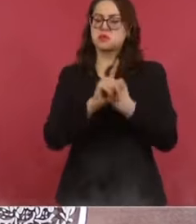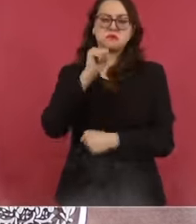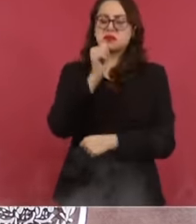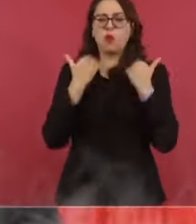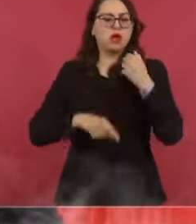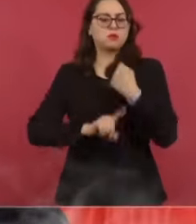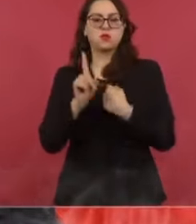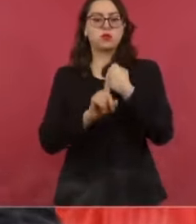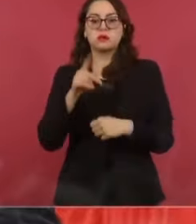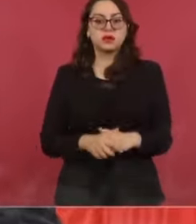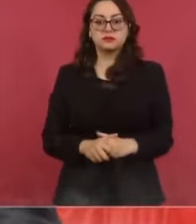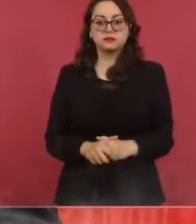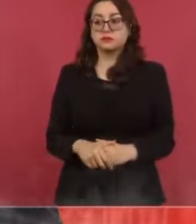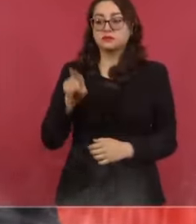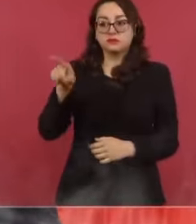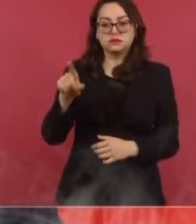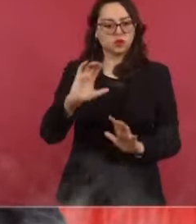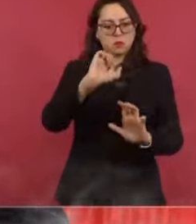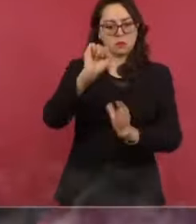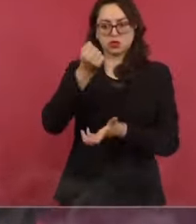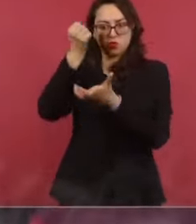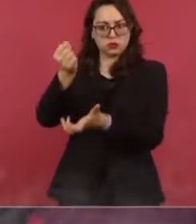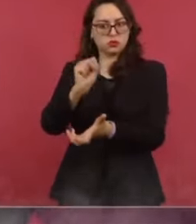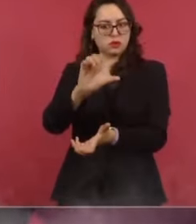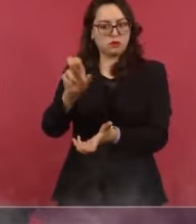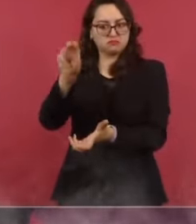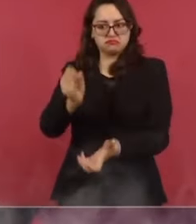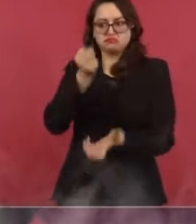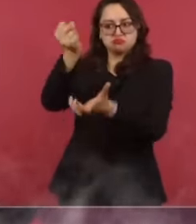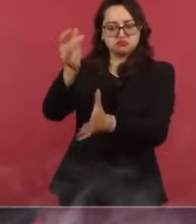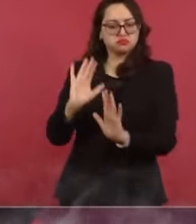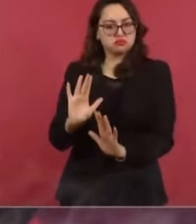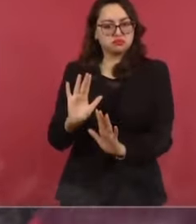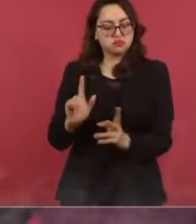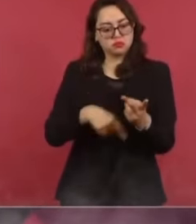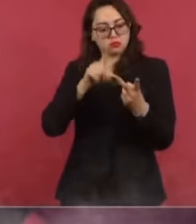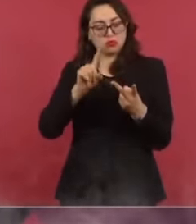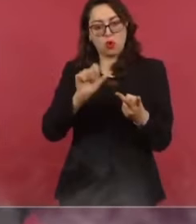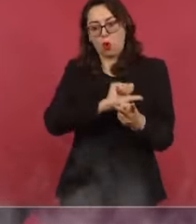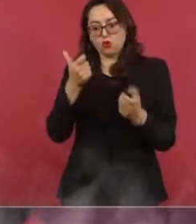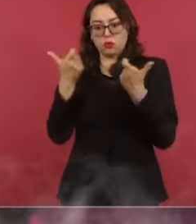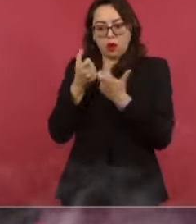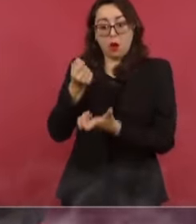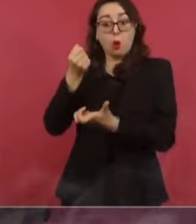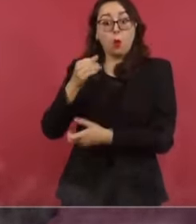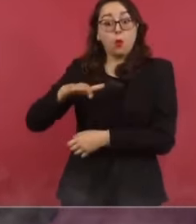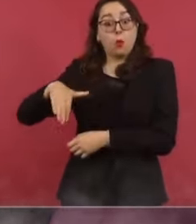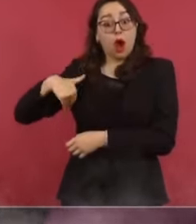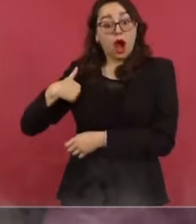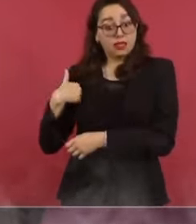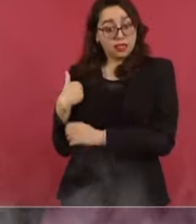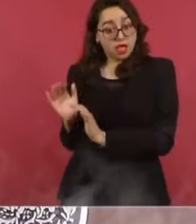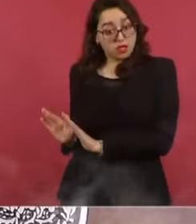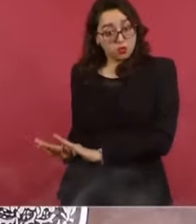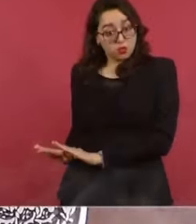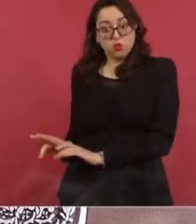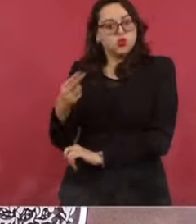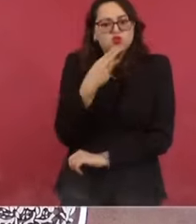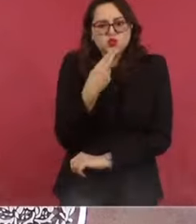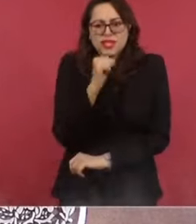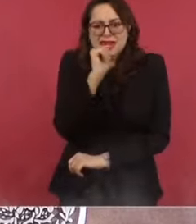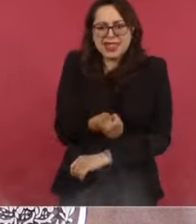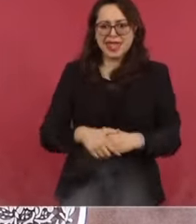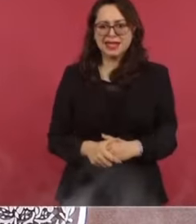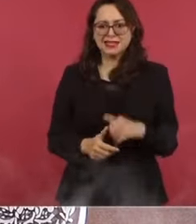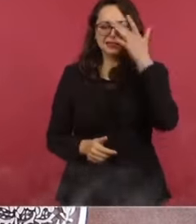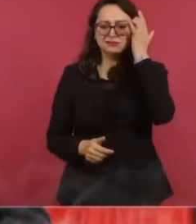afecte en nada. Ese fideicomiso que está en cuestión prácticamente no se usa. Es una reserva que tienen ahí para